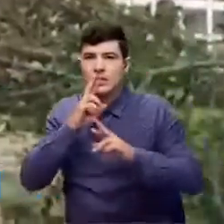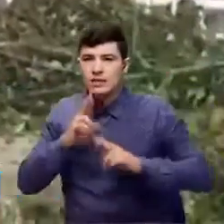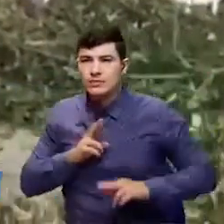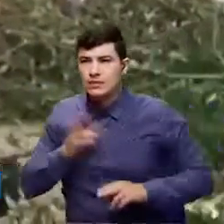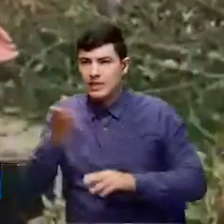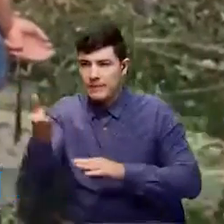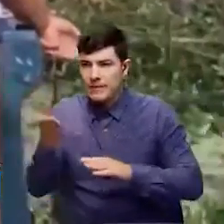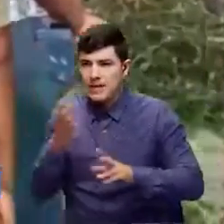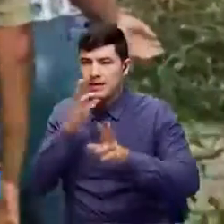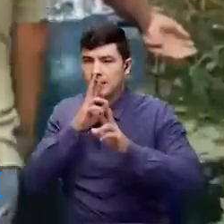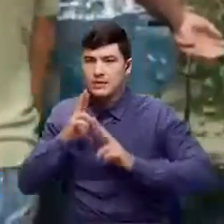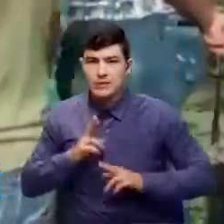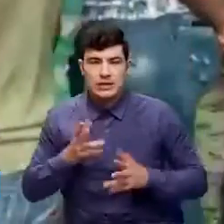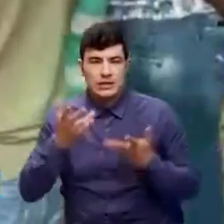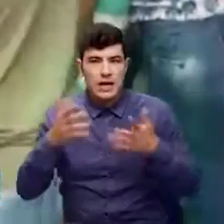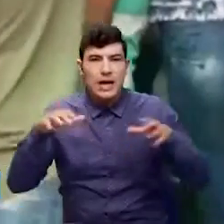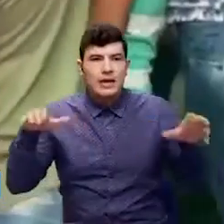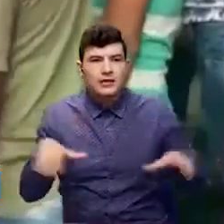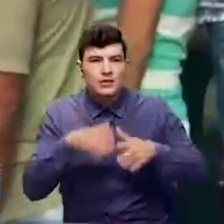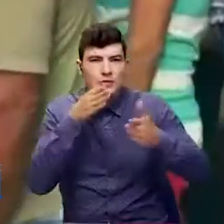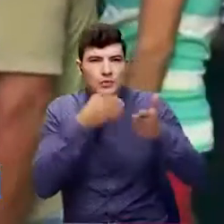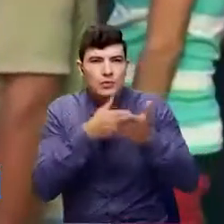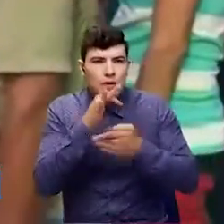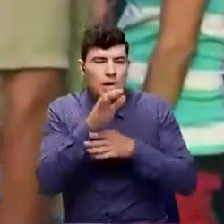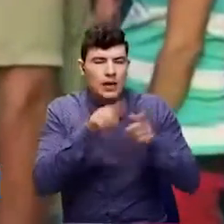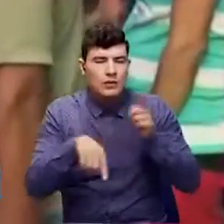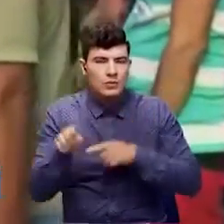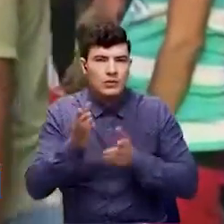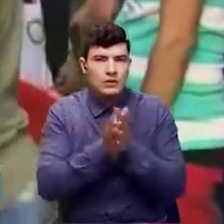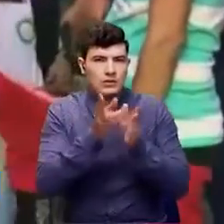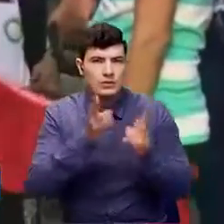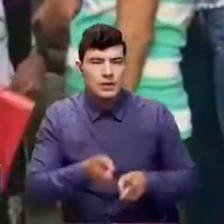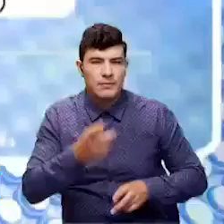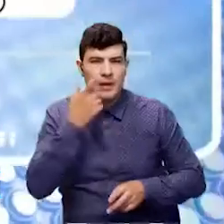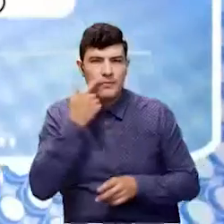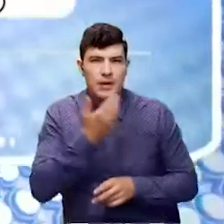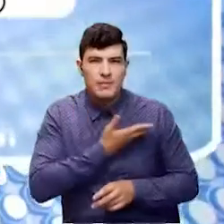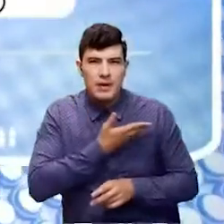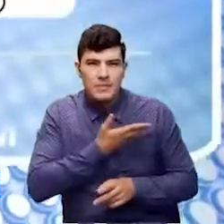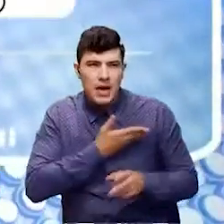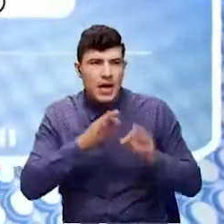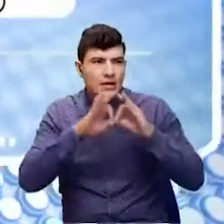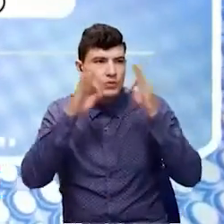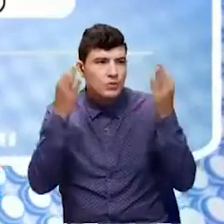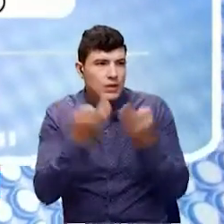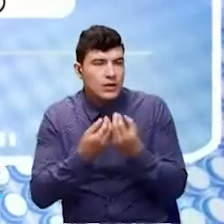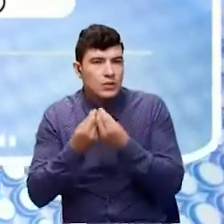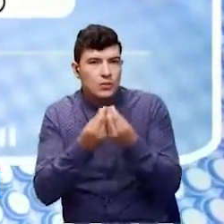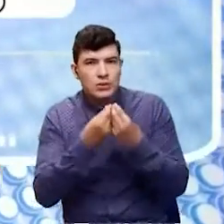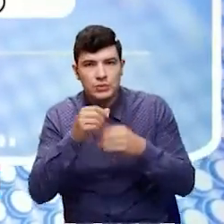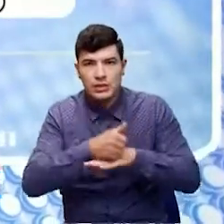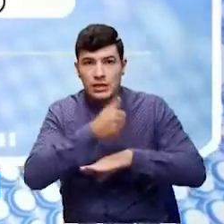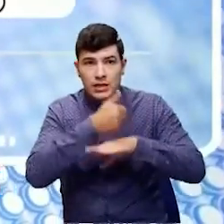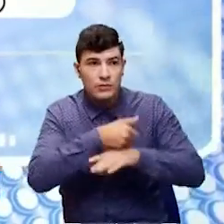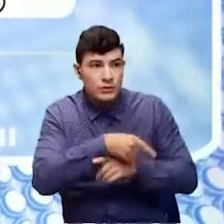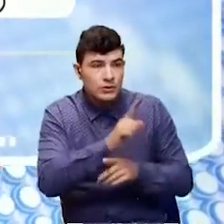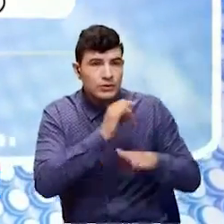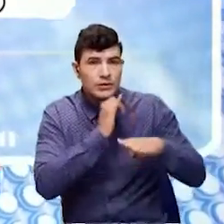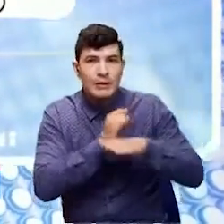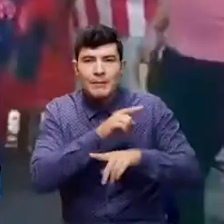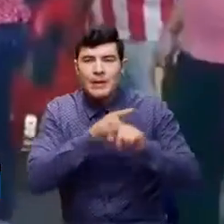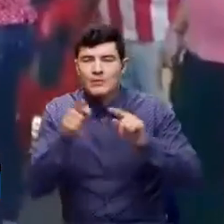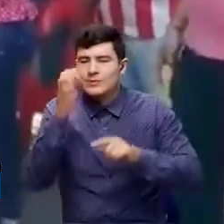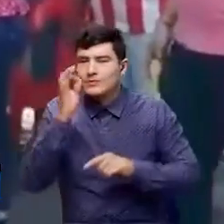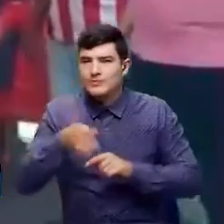acciones de tutela por parte de estudiantes padres de familia del consejo lectivo en la institución y siempre la respuesta ha sido la